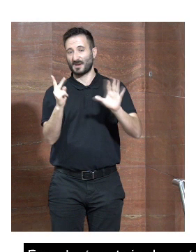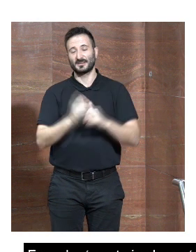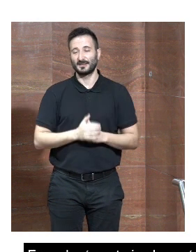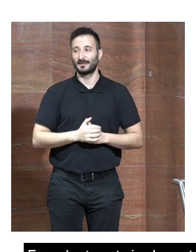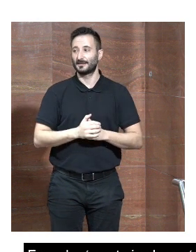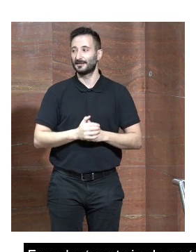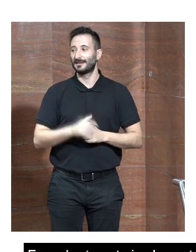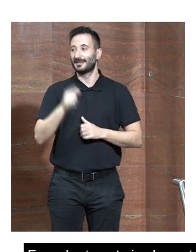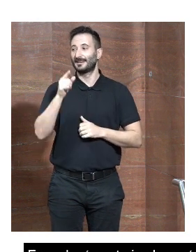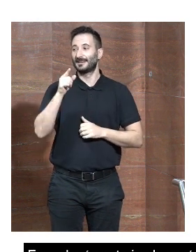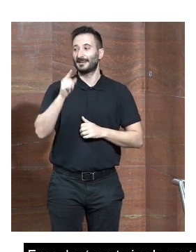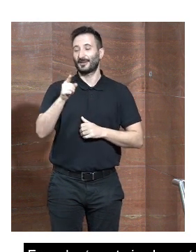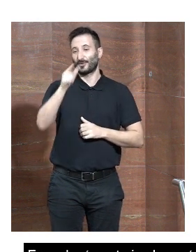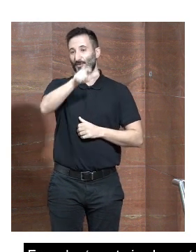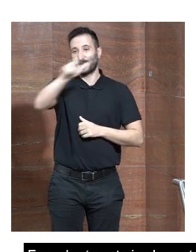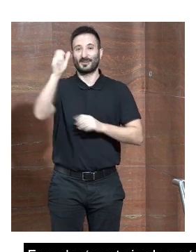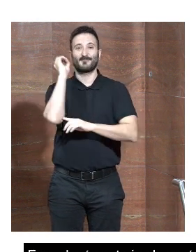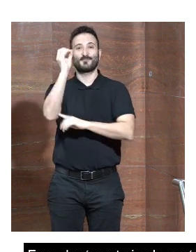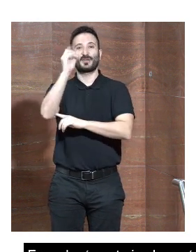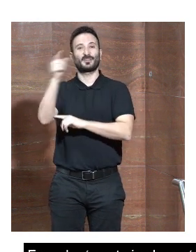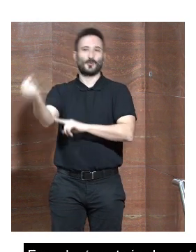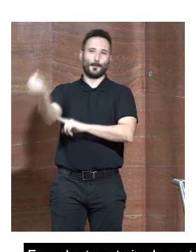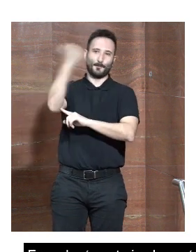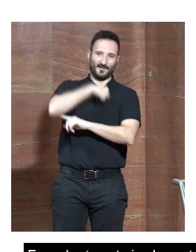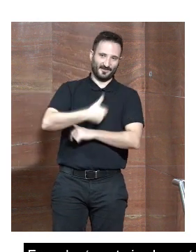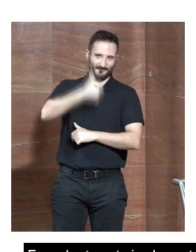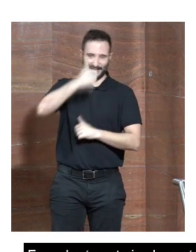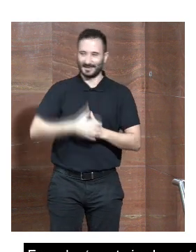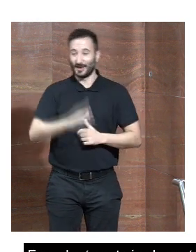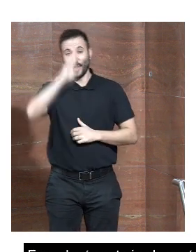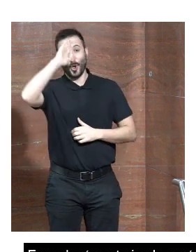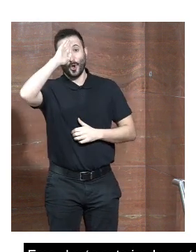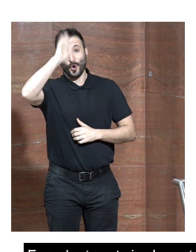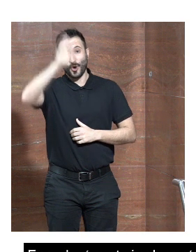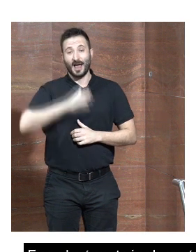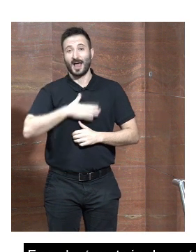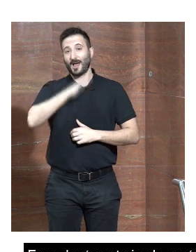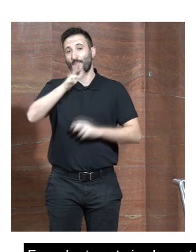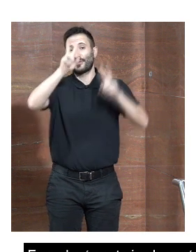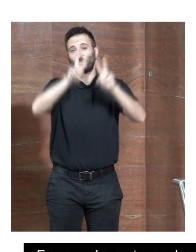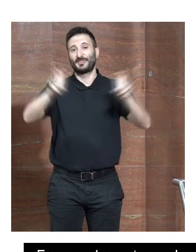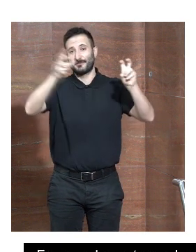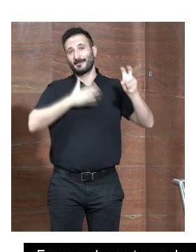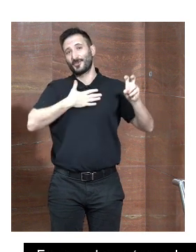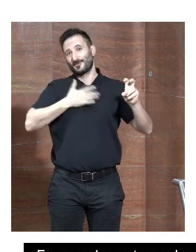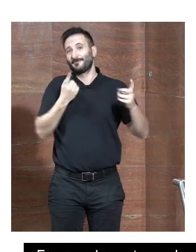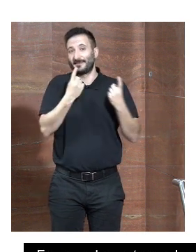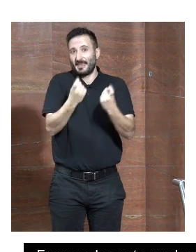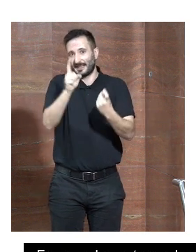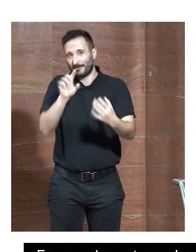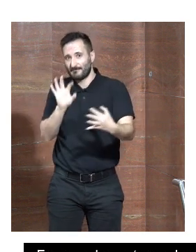En eso sabes más que los ponentes, Jonathan. Ya, pero... Buenas, por alusiones y